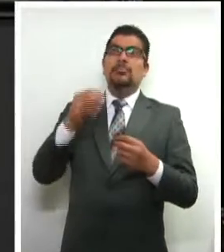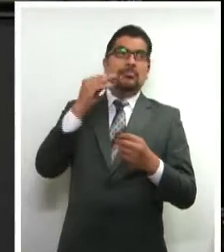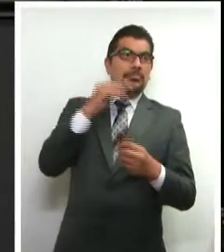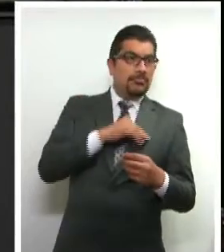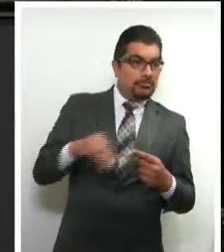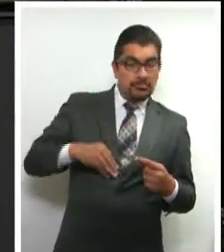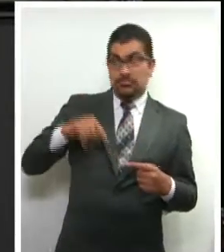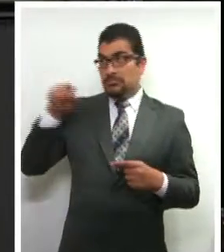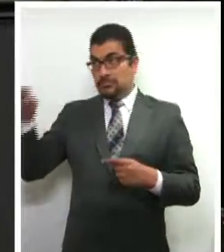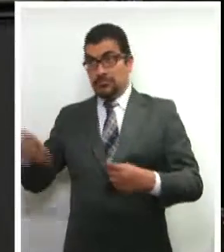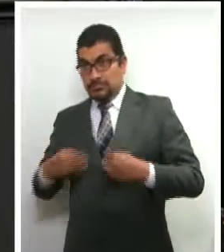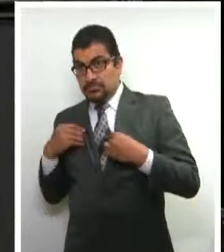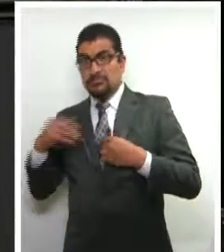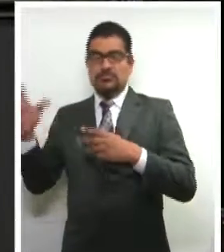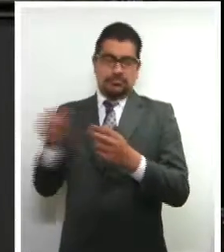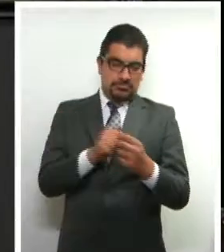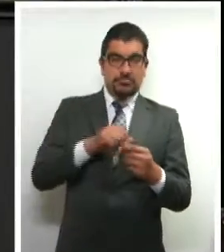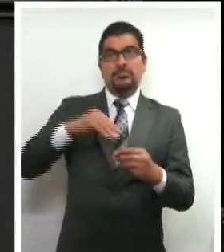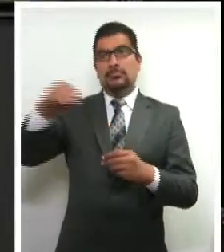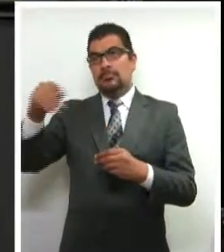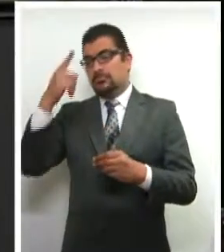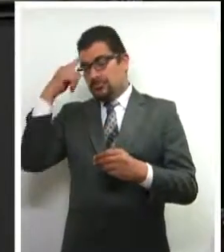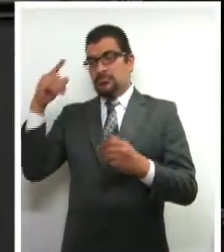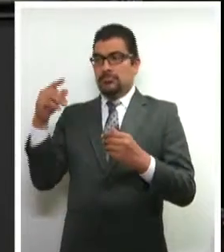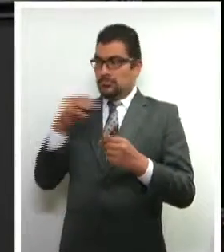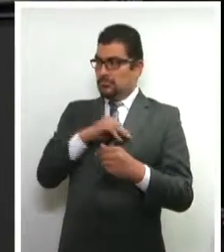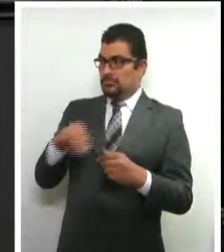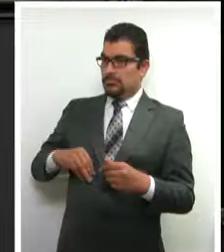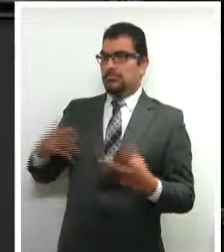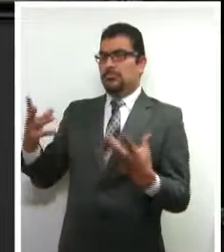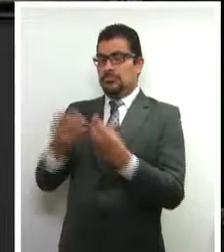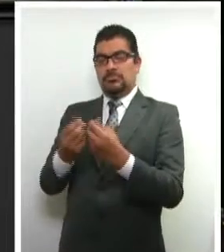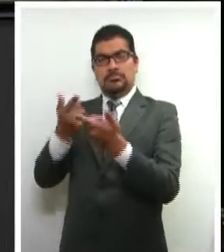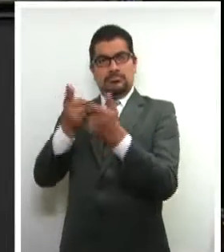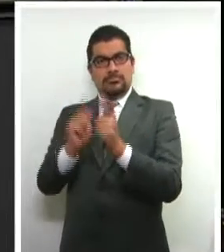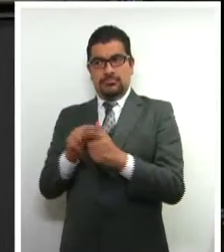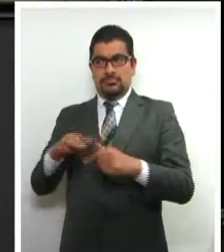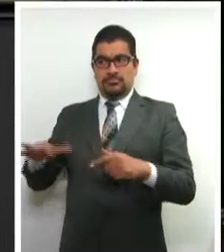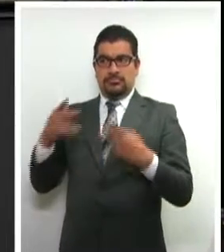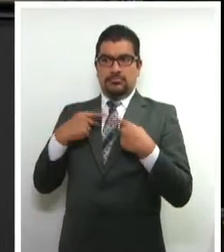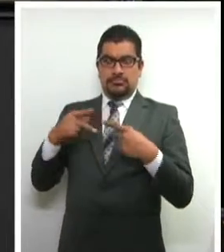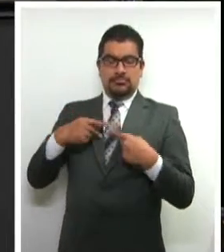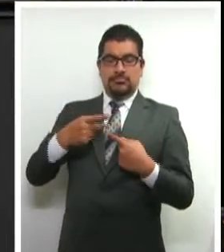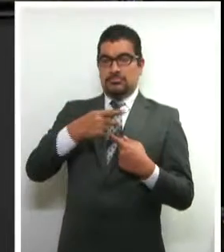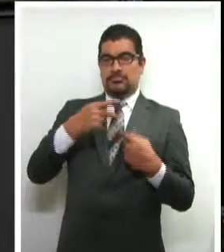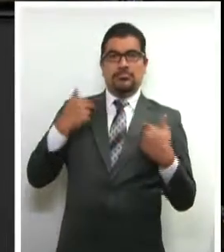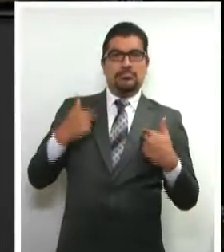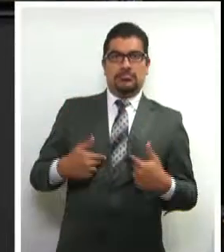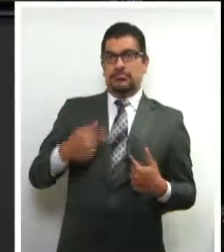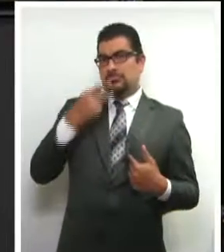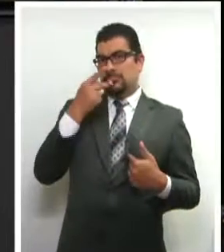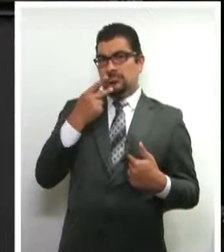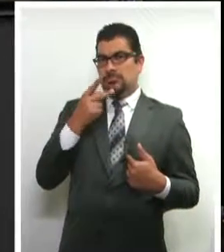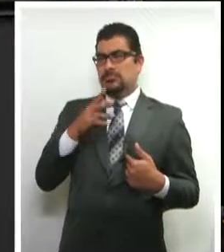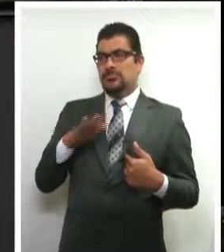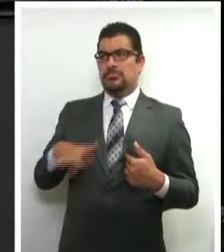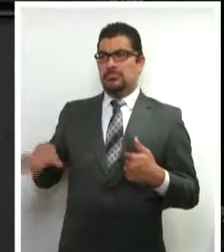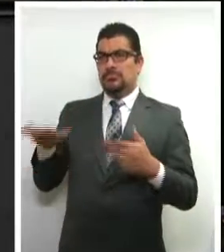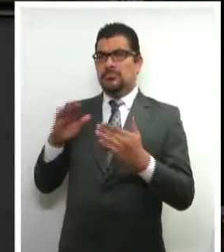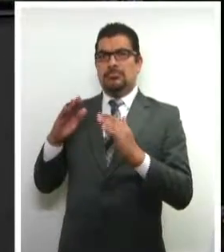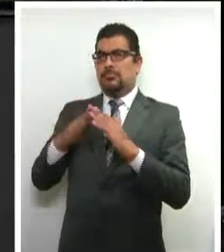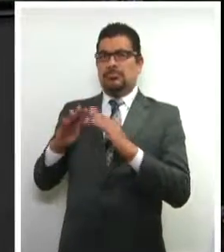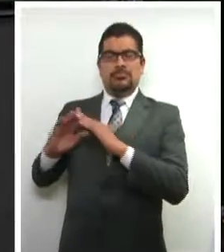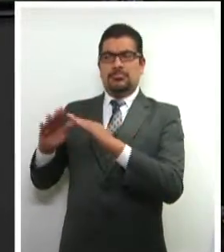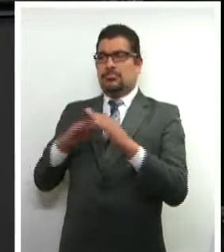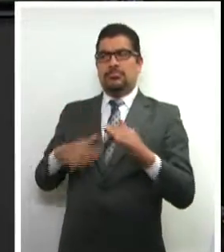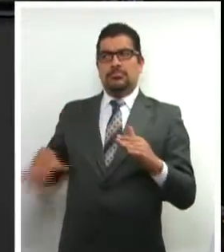trate, puesto que si se toma en cuenta que el municipio está integrado por una agrupación humana en la que el elemento primordial es la vecindad, los